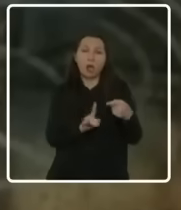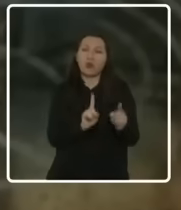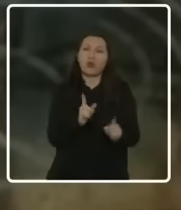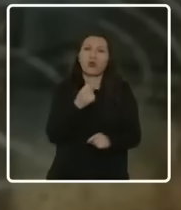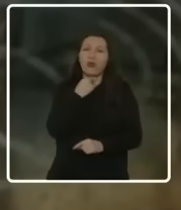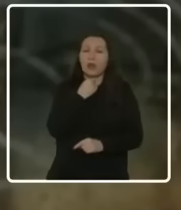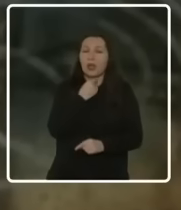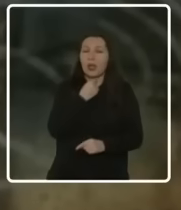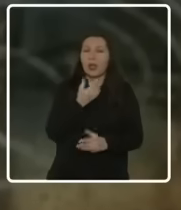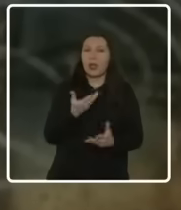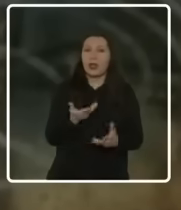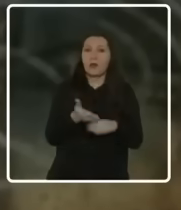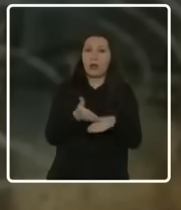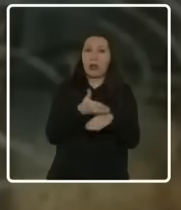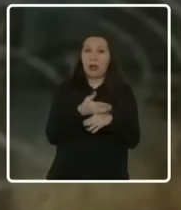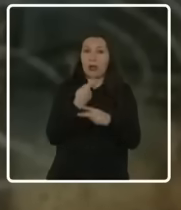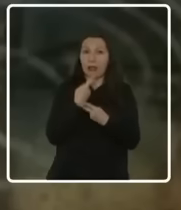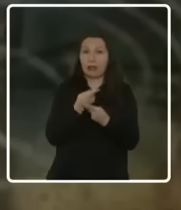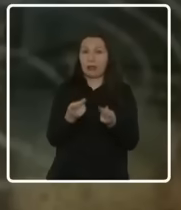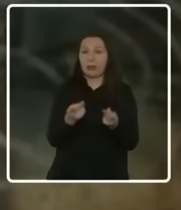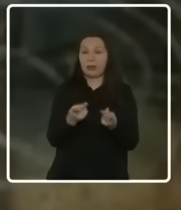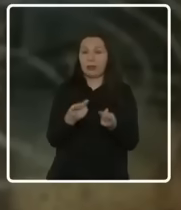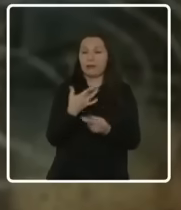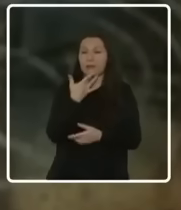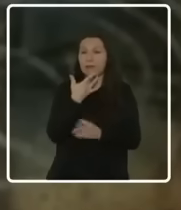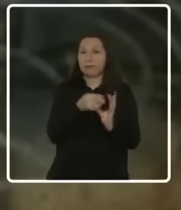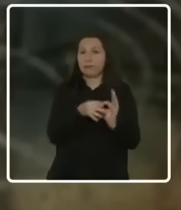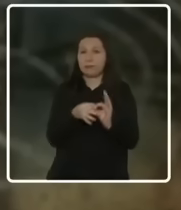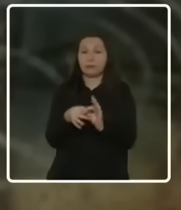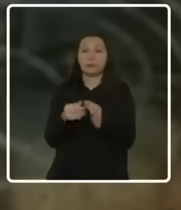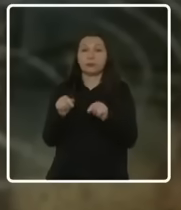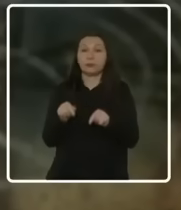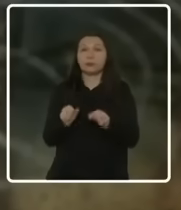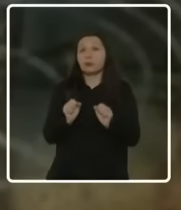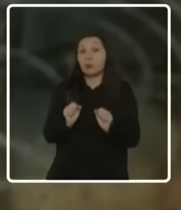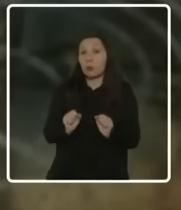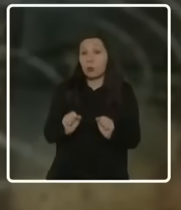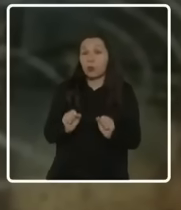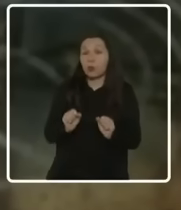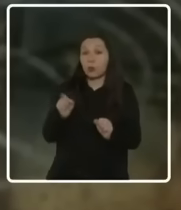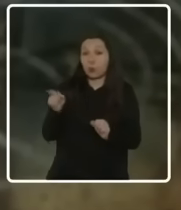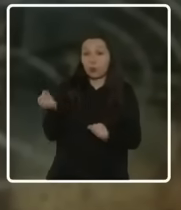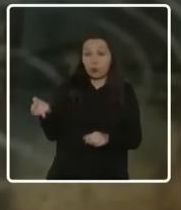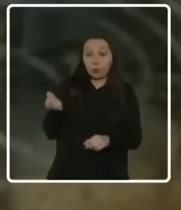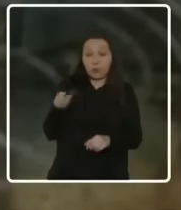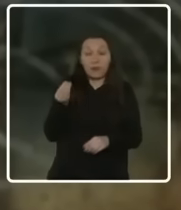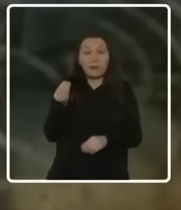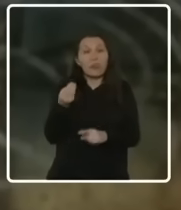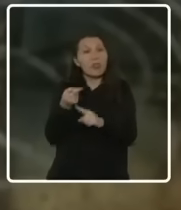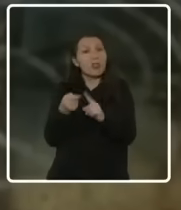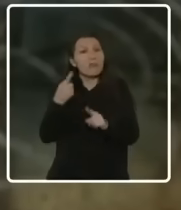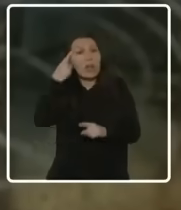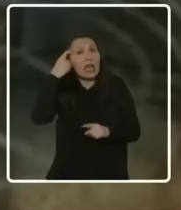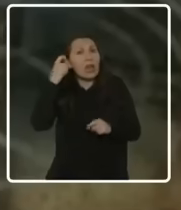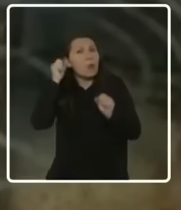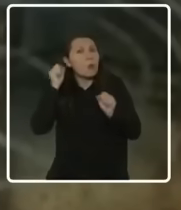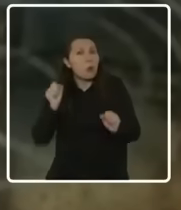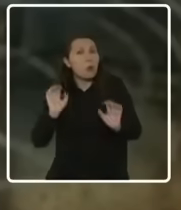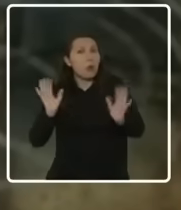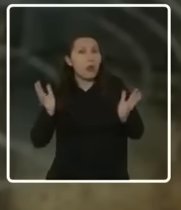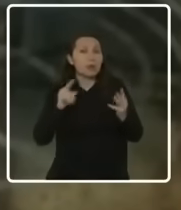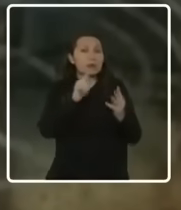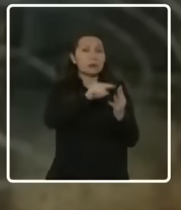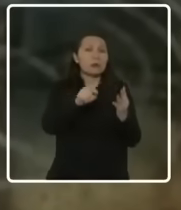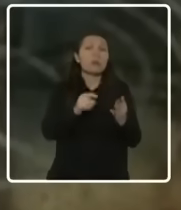quiero adelantar, porque acá podemos, como tú bien decías, hay diferentes hipótesis abiertas, pero